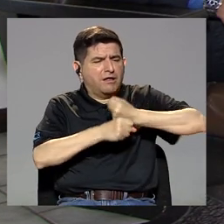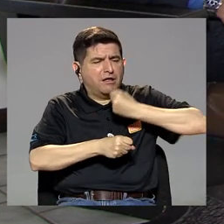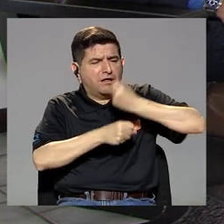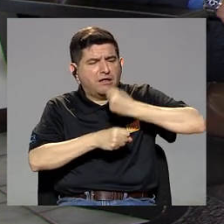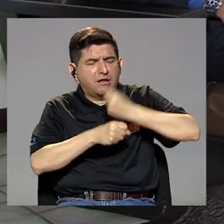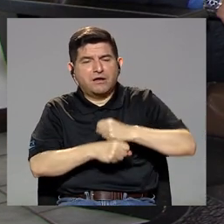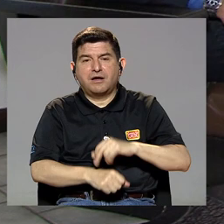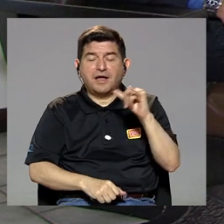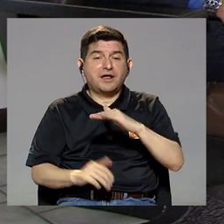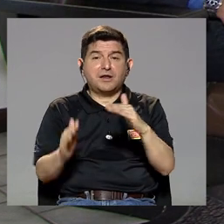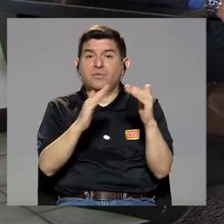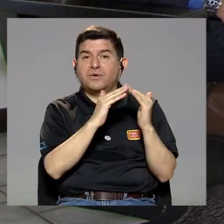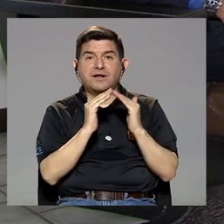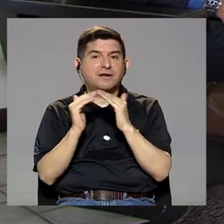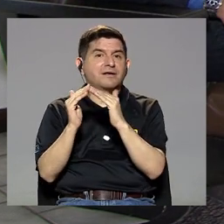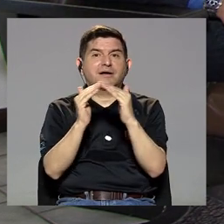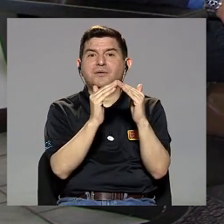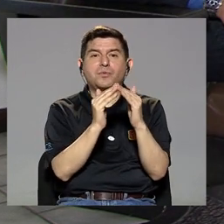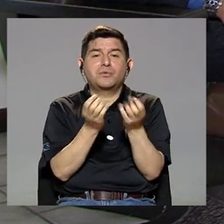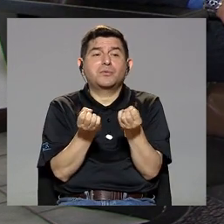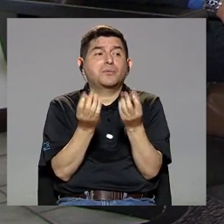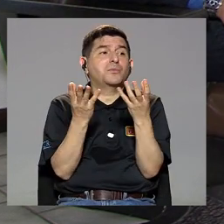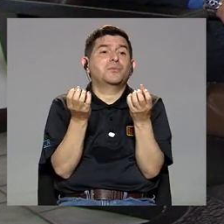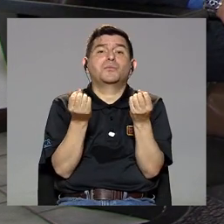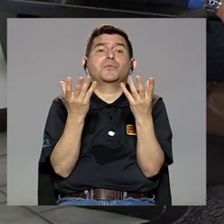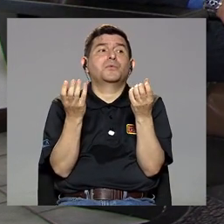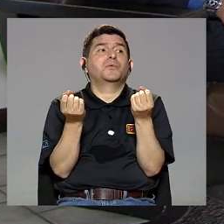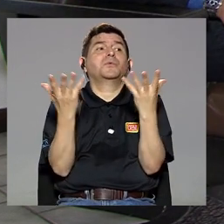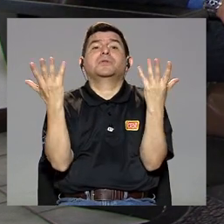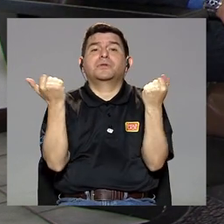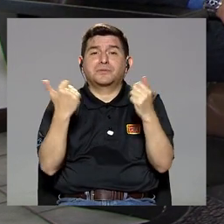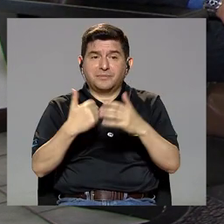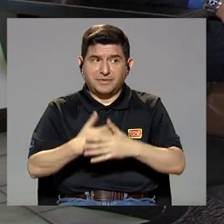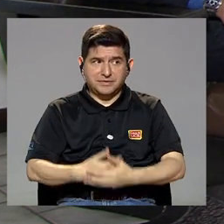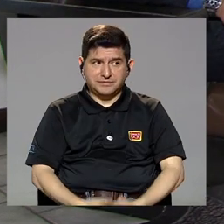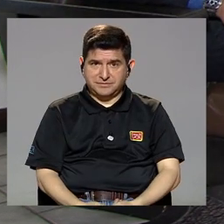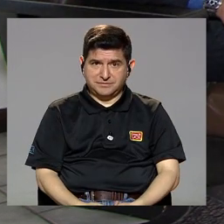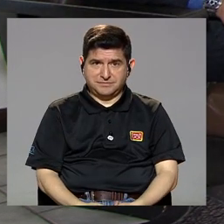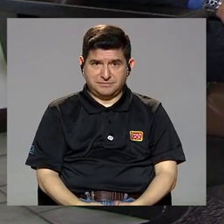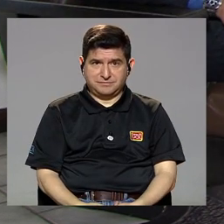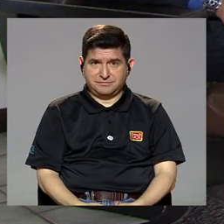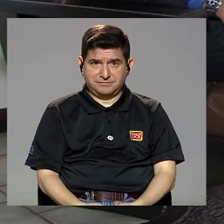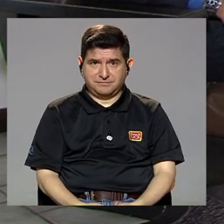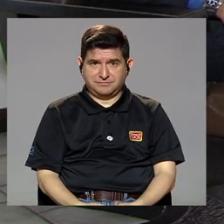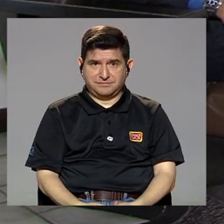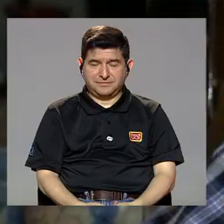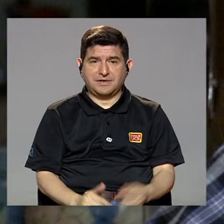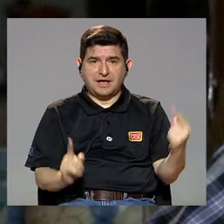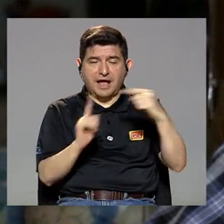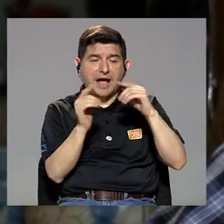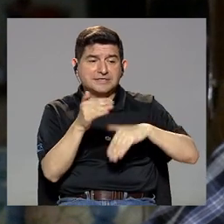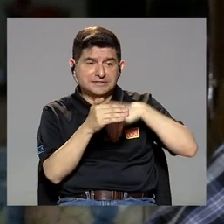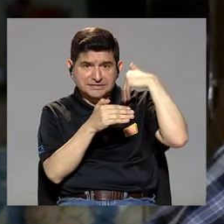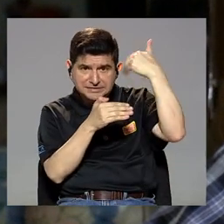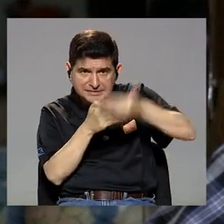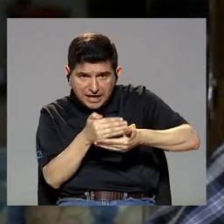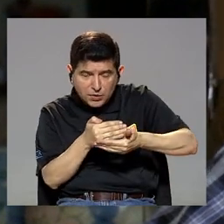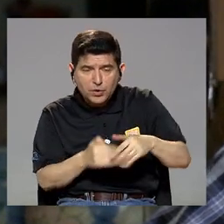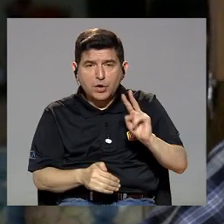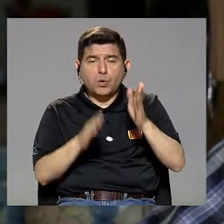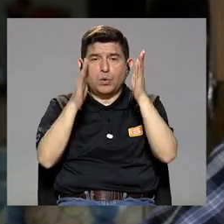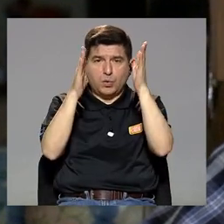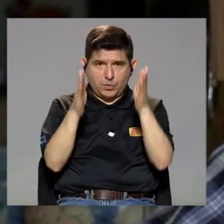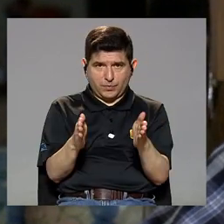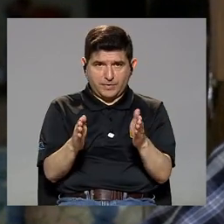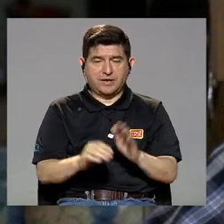pueblo porque eran eran muchas verdad y entonces hasta después unos compañeros